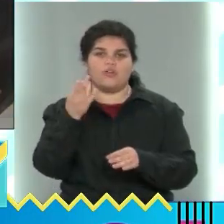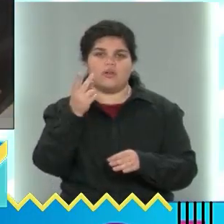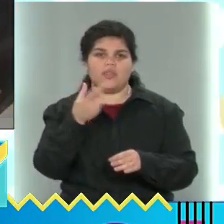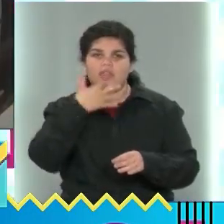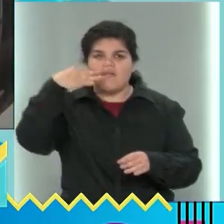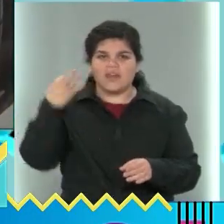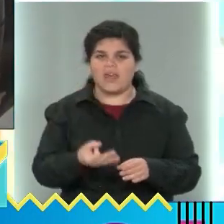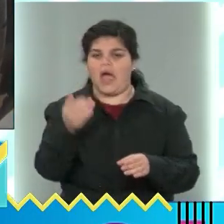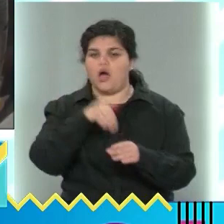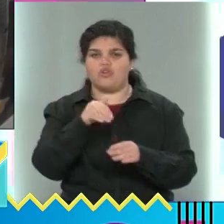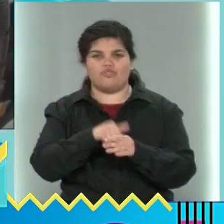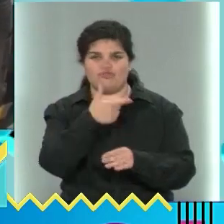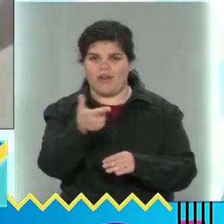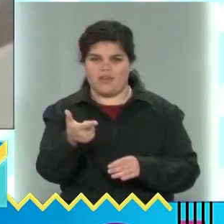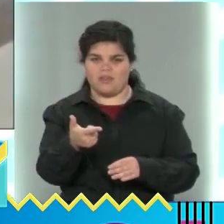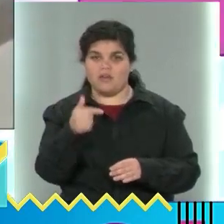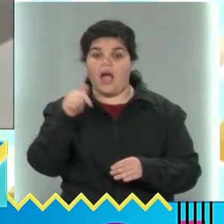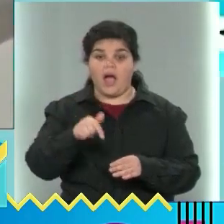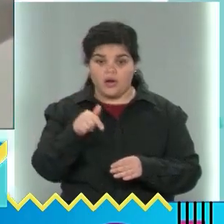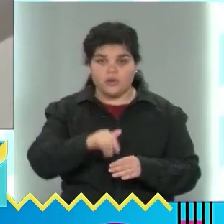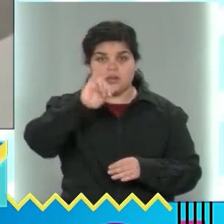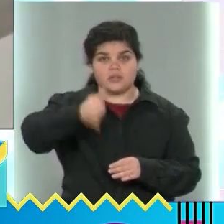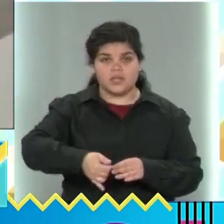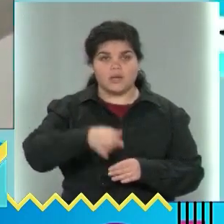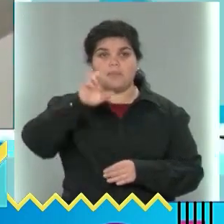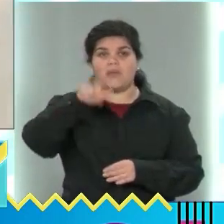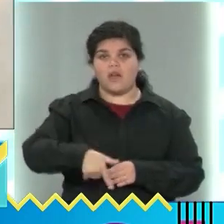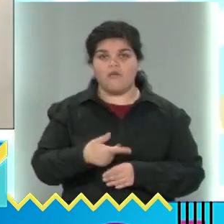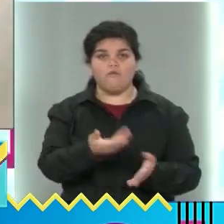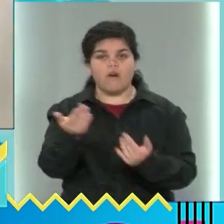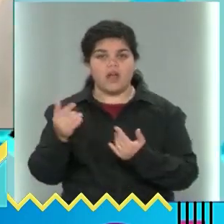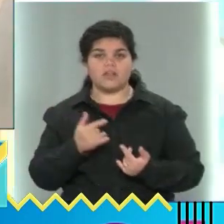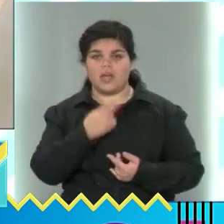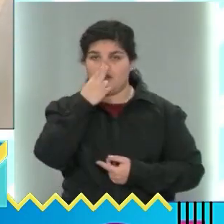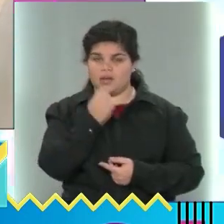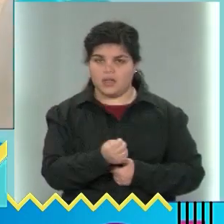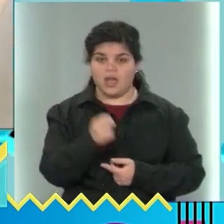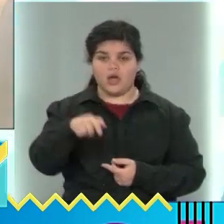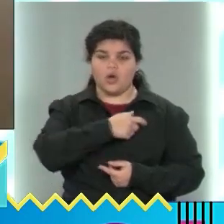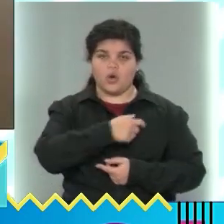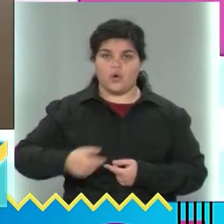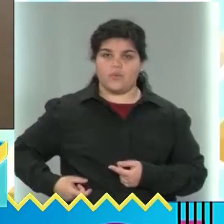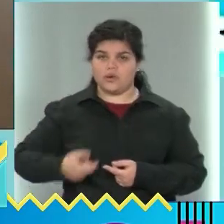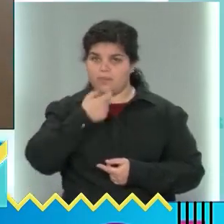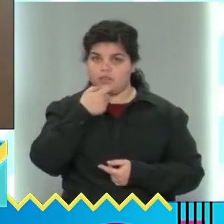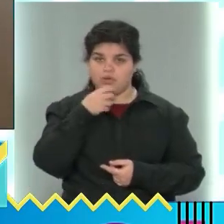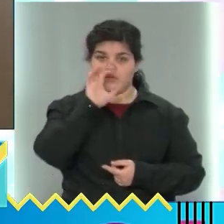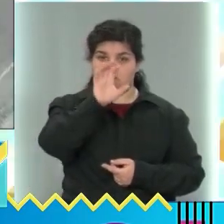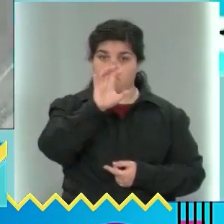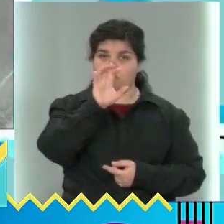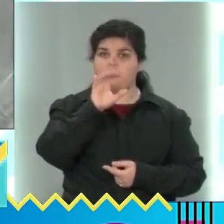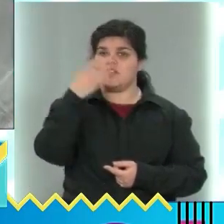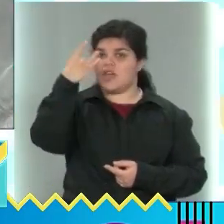costo significante. Entonces hoy estamos con un plan de eficiencia energética, y el gobierno de la provincia de Mendoza es la única provincia que